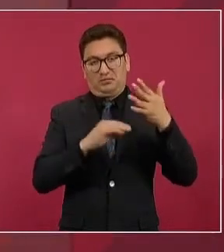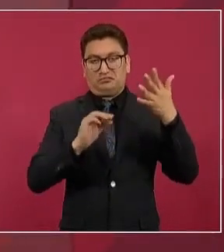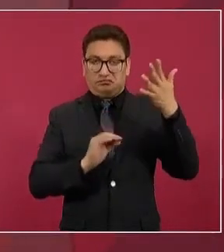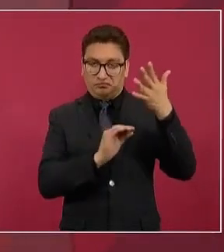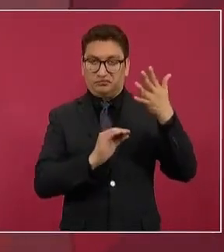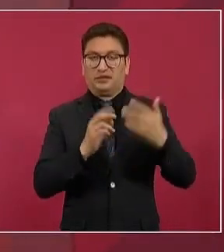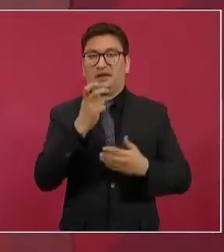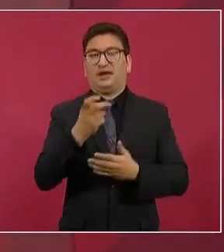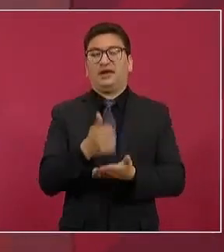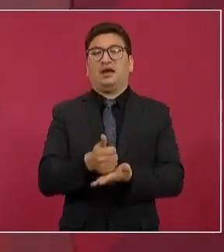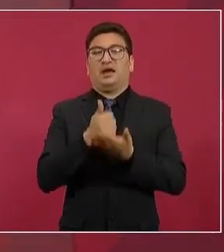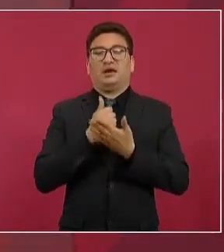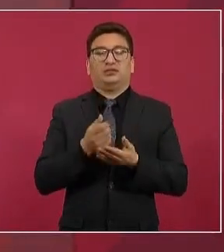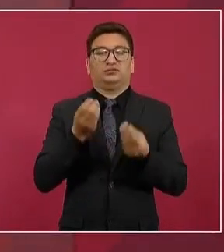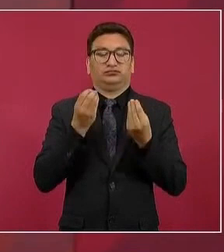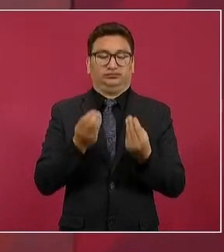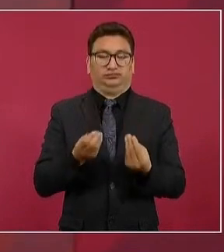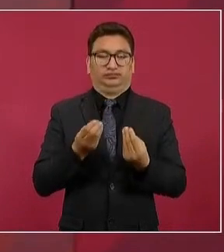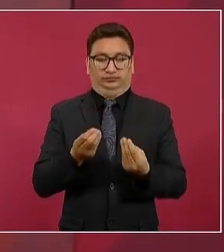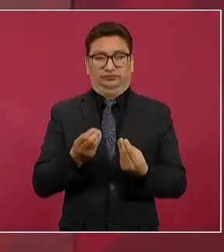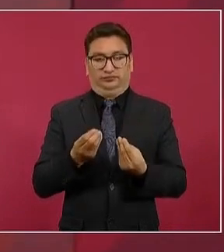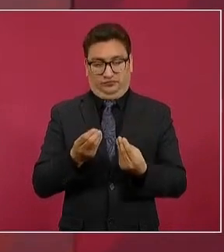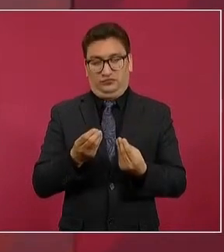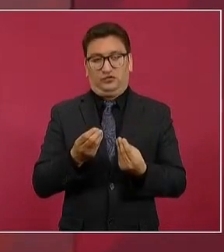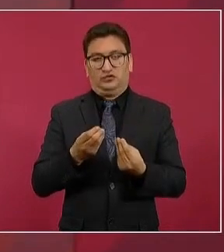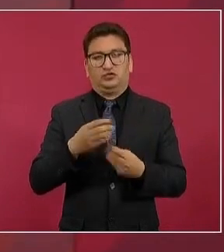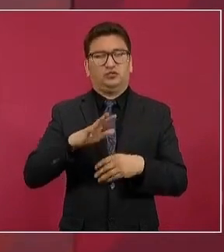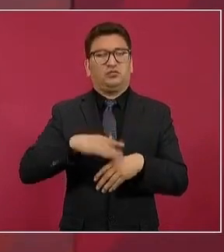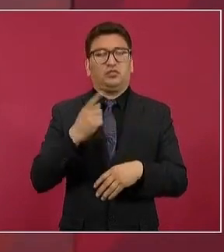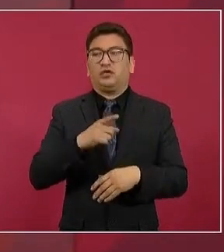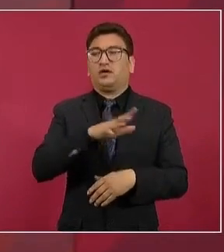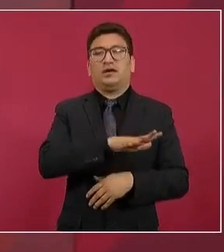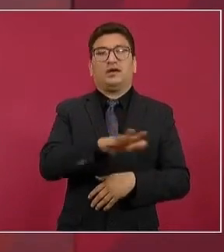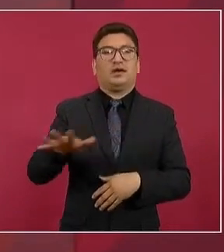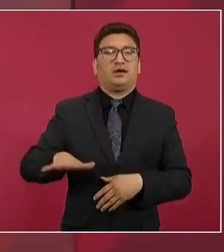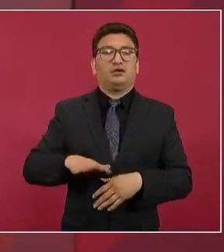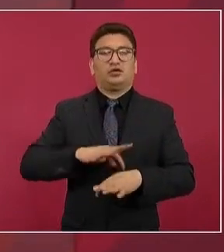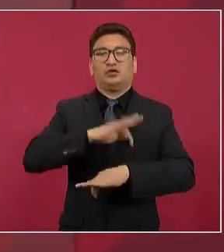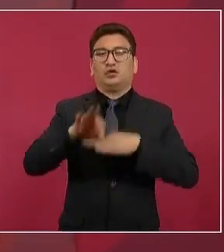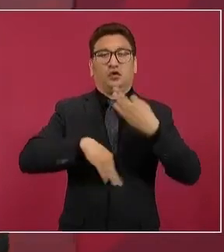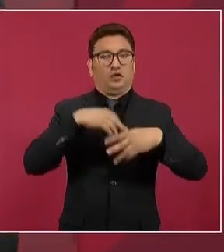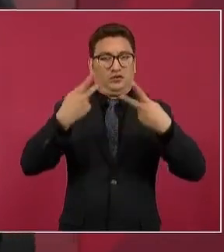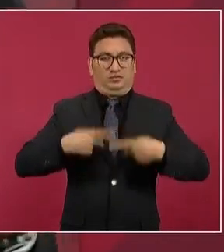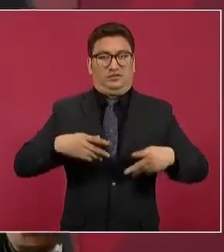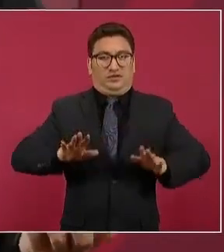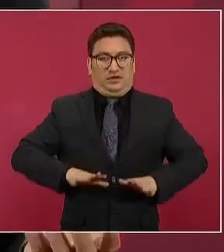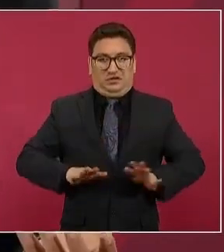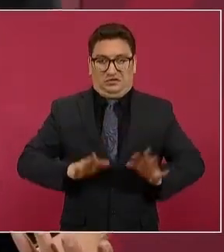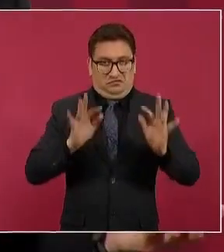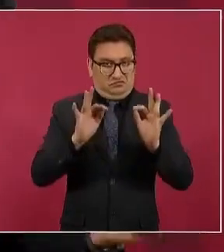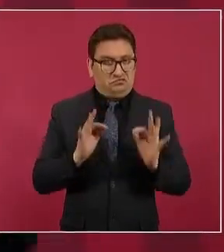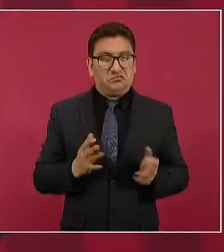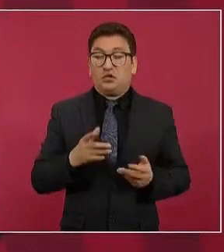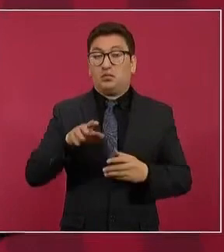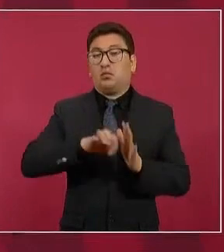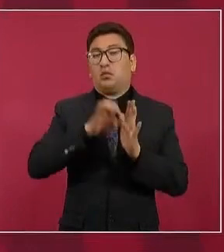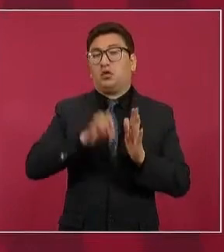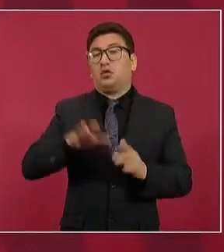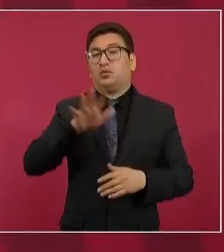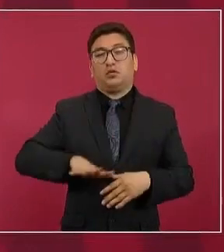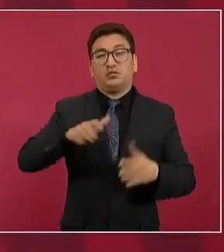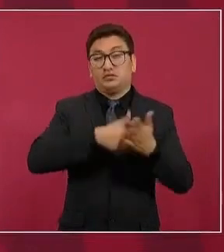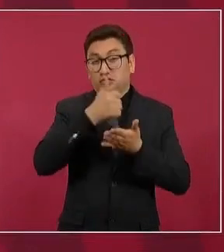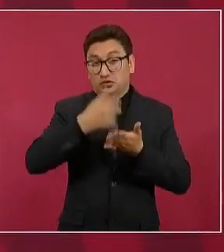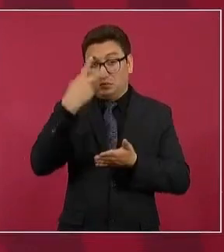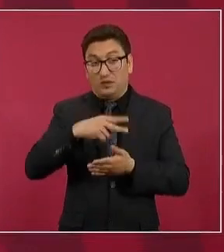Nos ayudó mucho la actitud de la gente. Por ejemplo, aquí en la ciudad, casi el